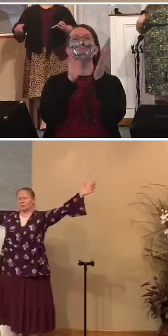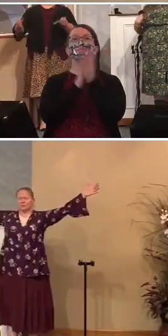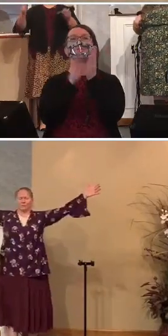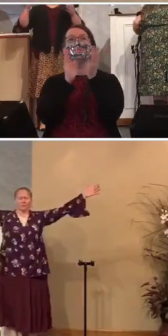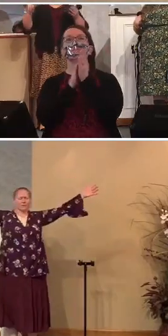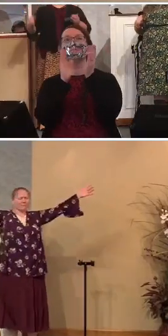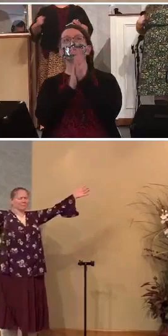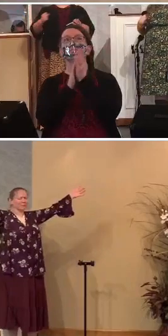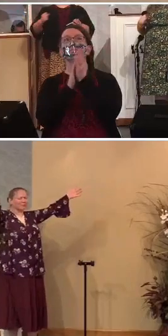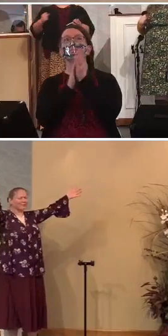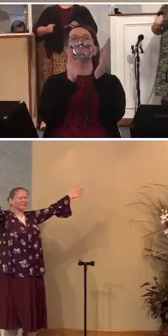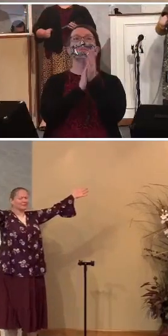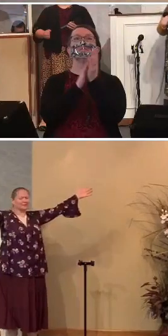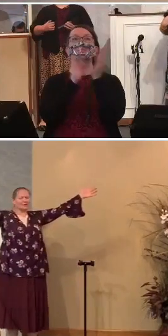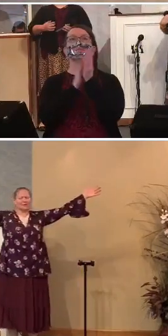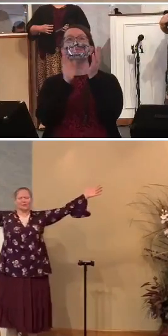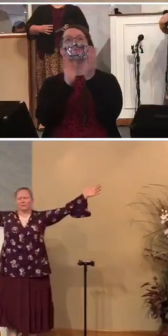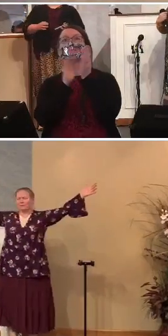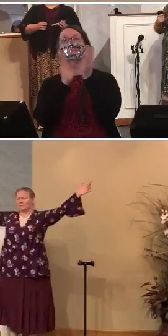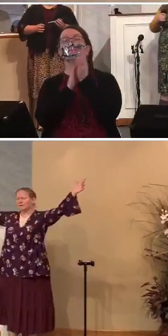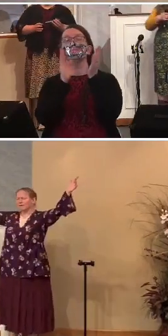Aleluya.